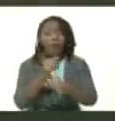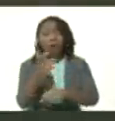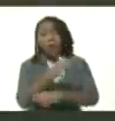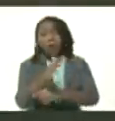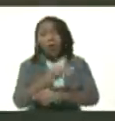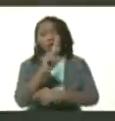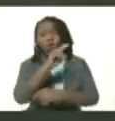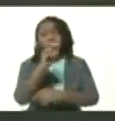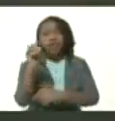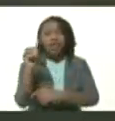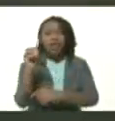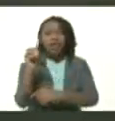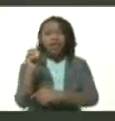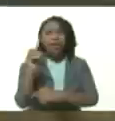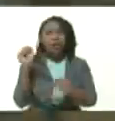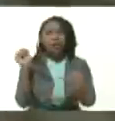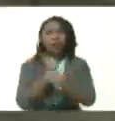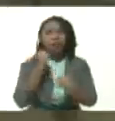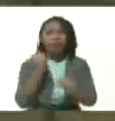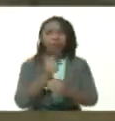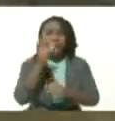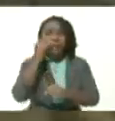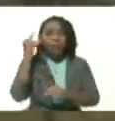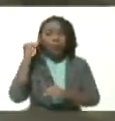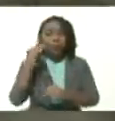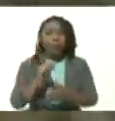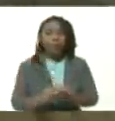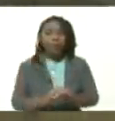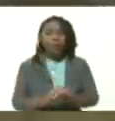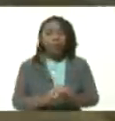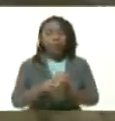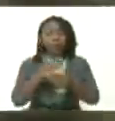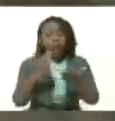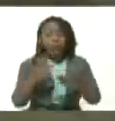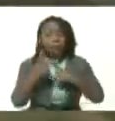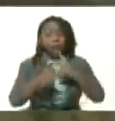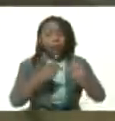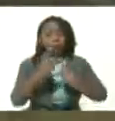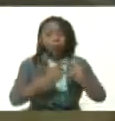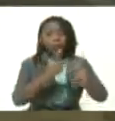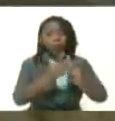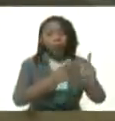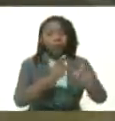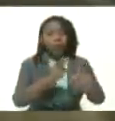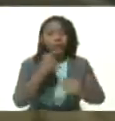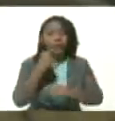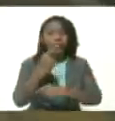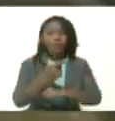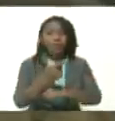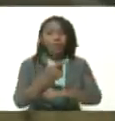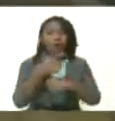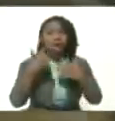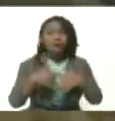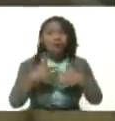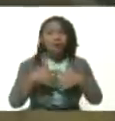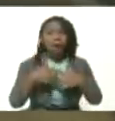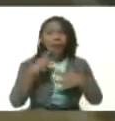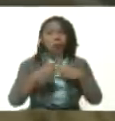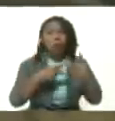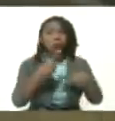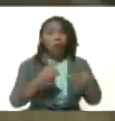más de 200 trabajadores, y en el proceso productivo, es decir, la planta de producción como